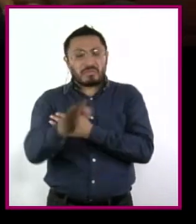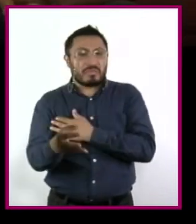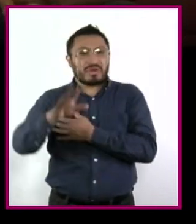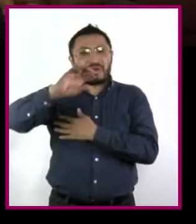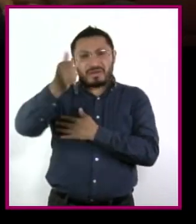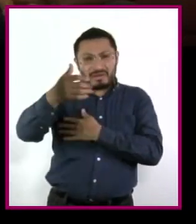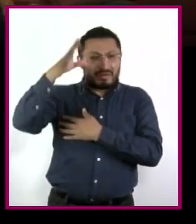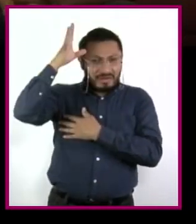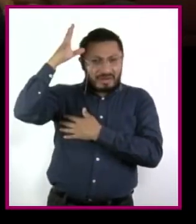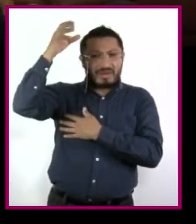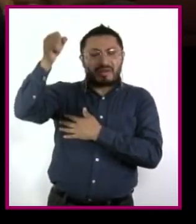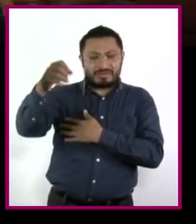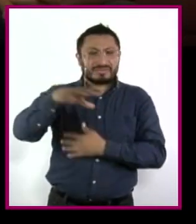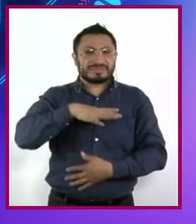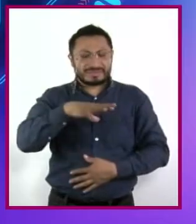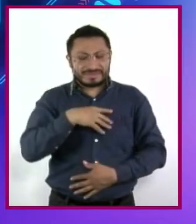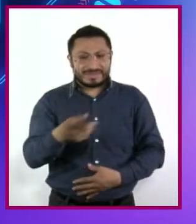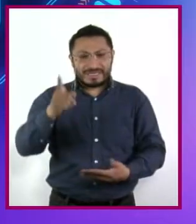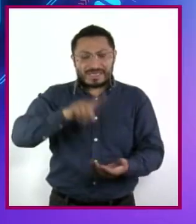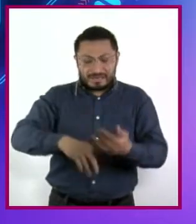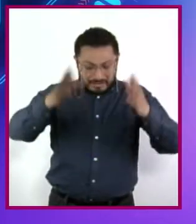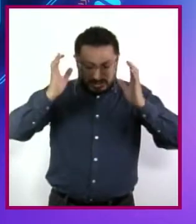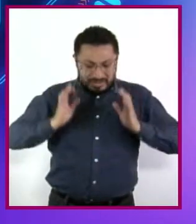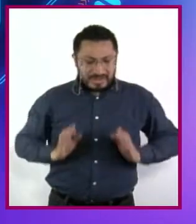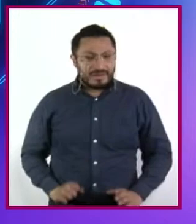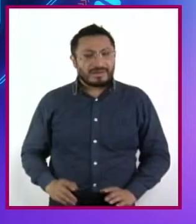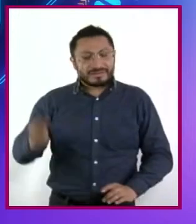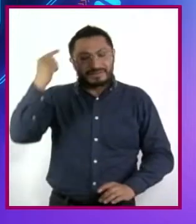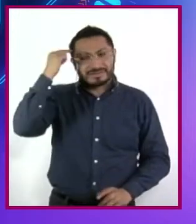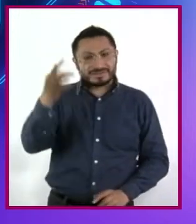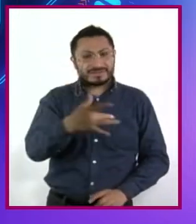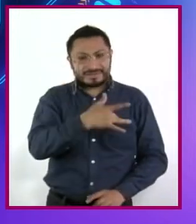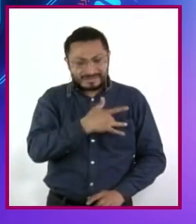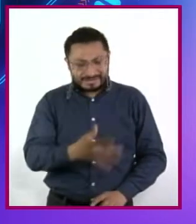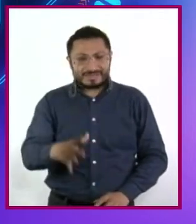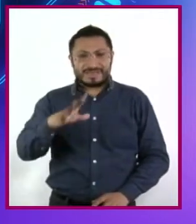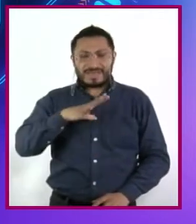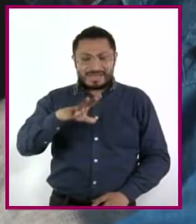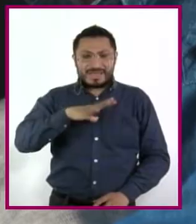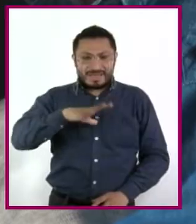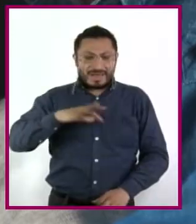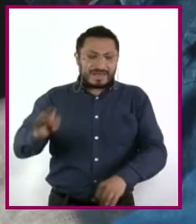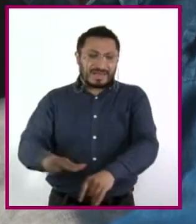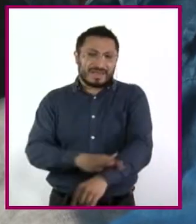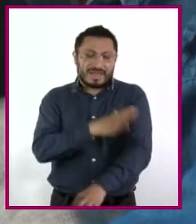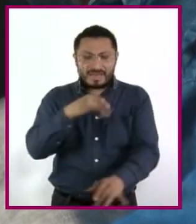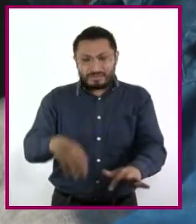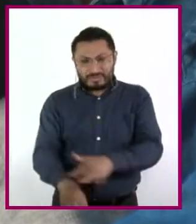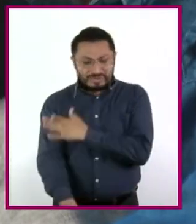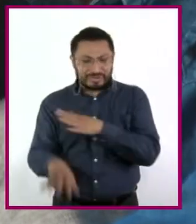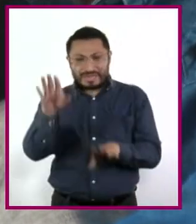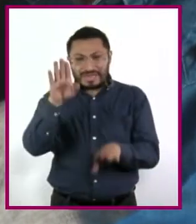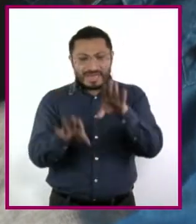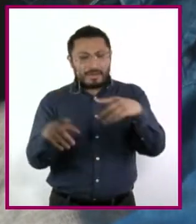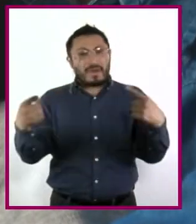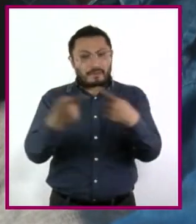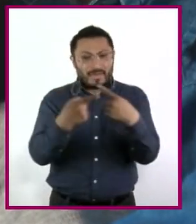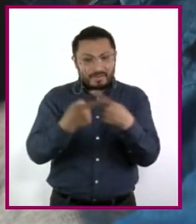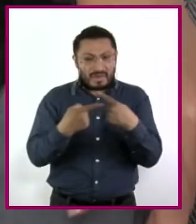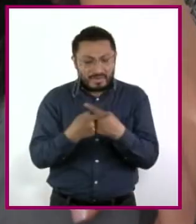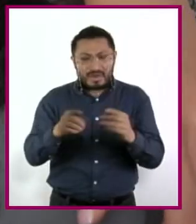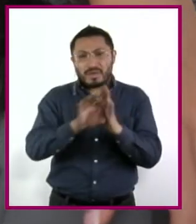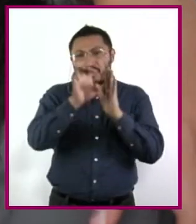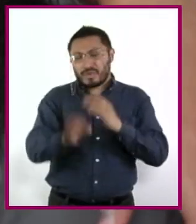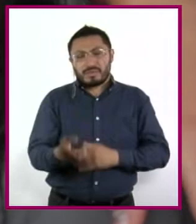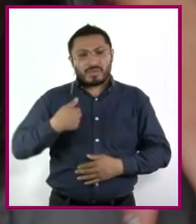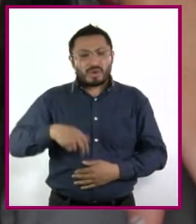conceptos existentes. En nuestro ser confluyen emociones variadas y contradictorias. Por ejemplo, somos seres